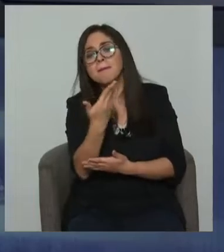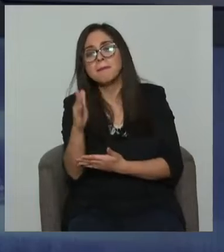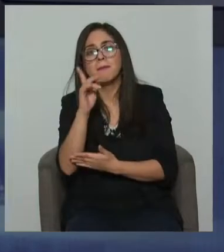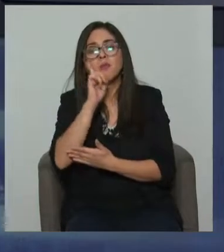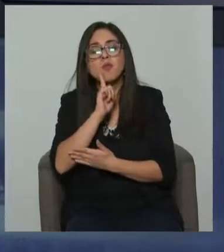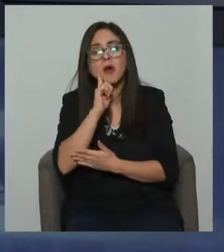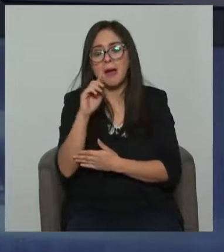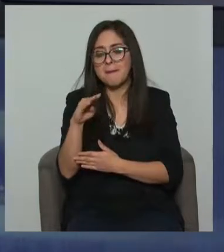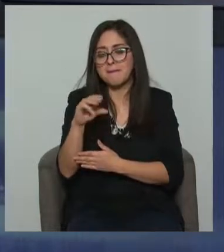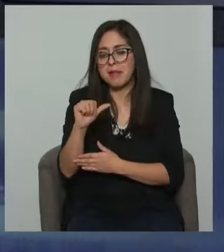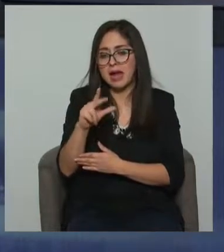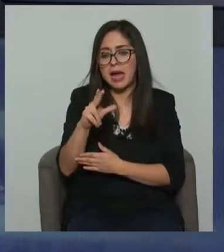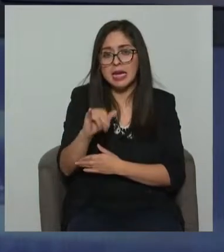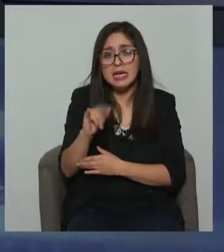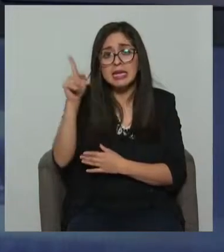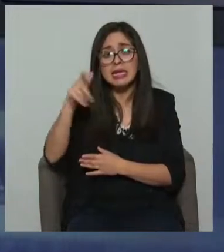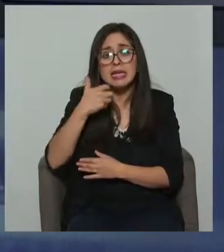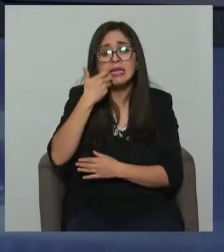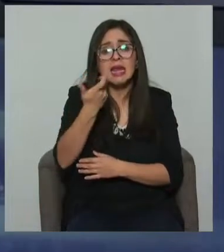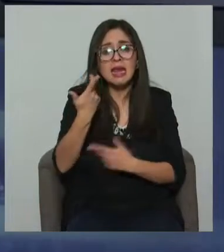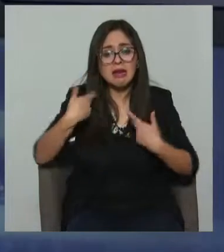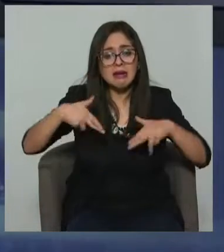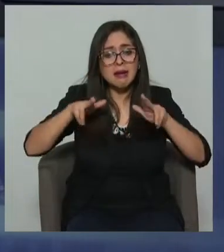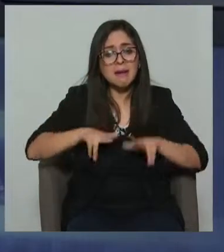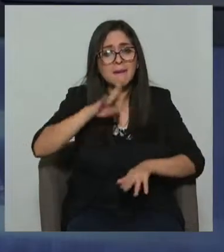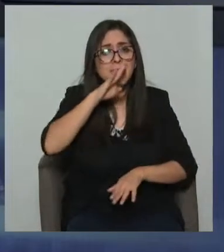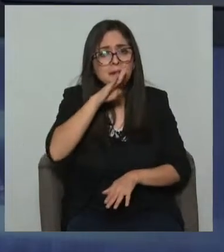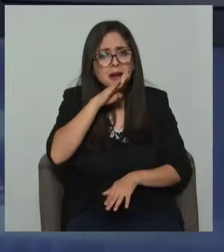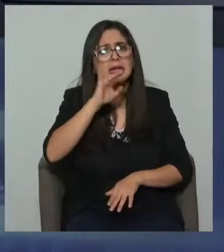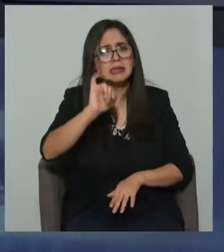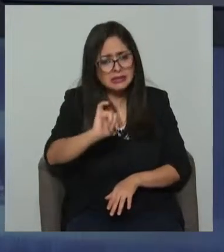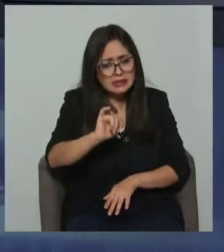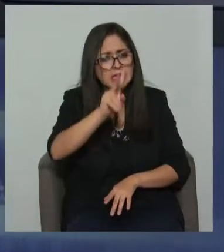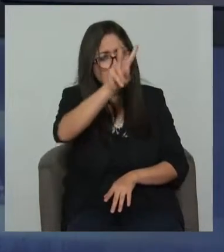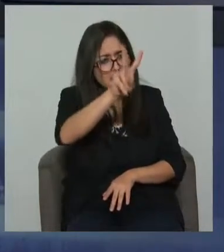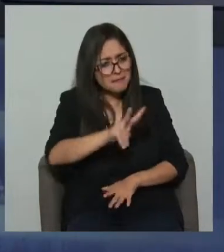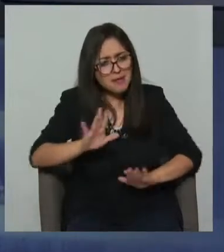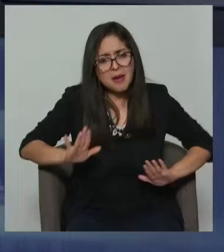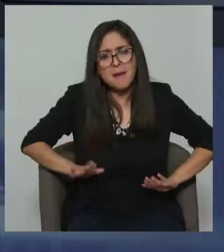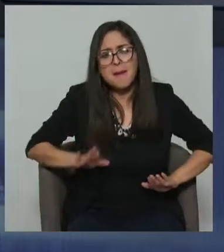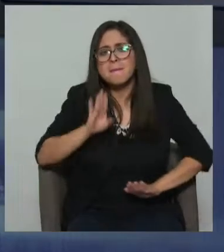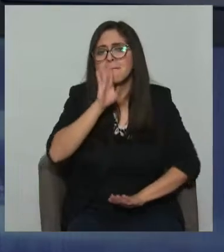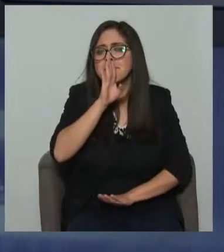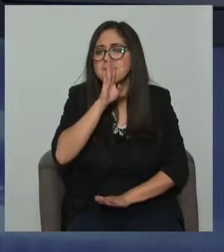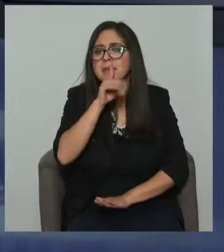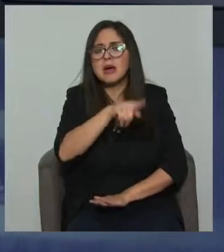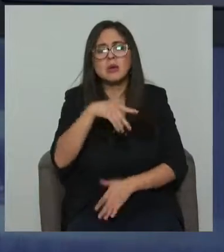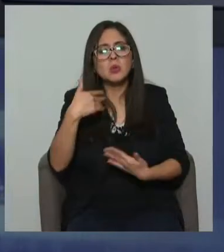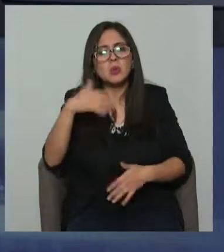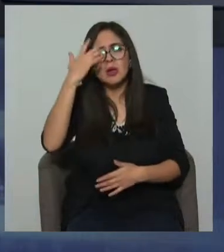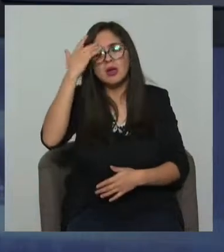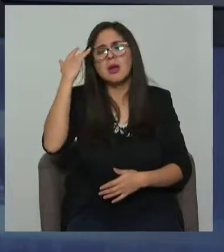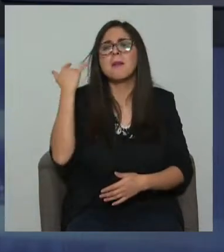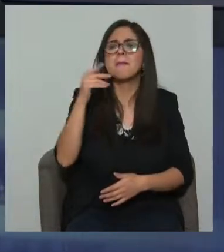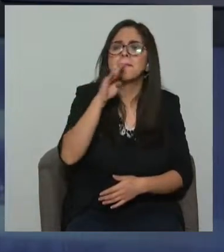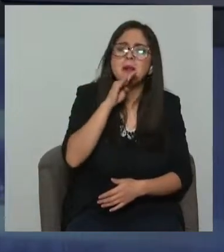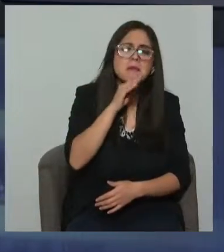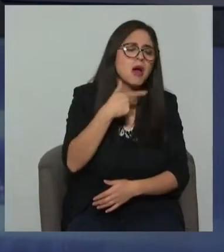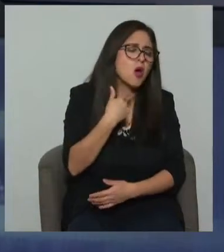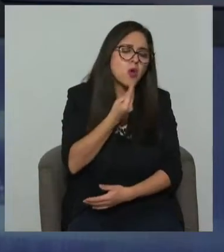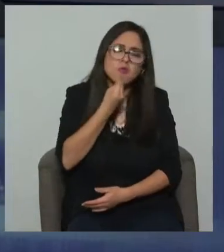una madre y que en ese sentido se parece mucho a las madres mexicanas, esta cosa sacrificada y esta